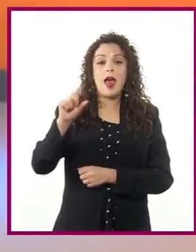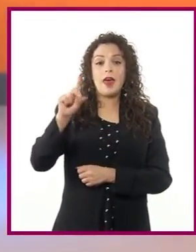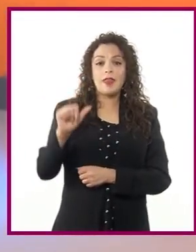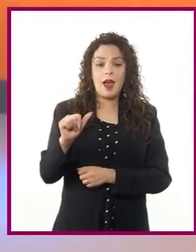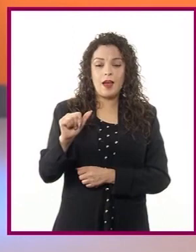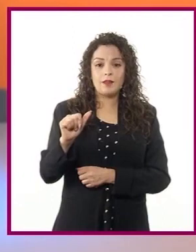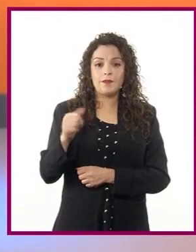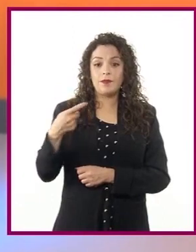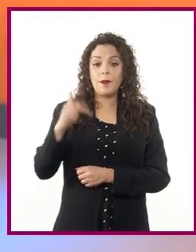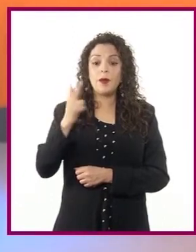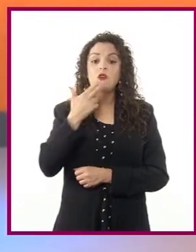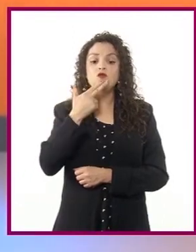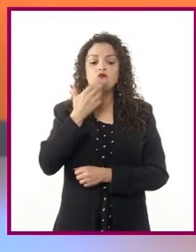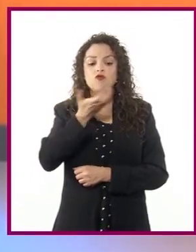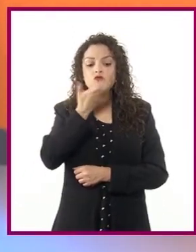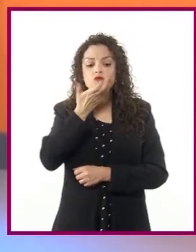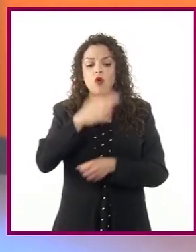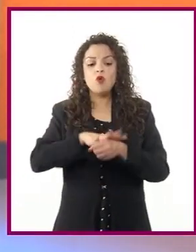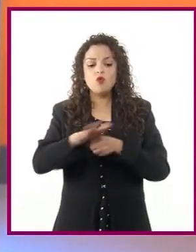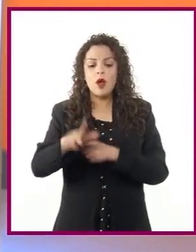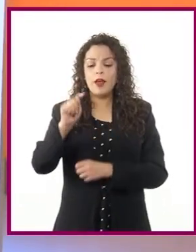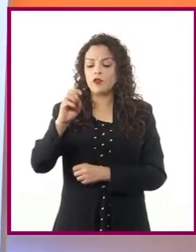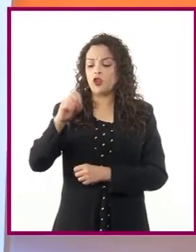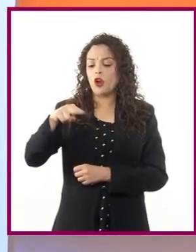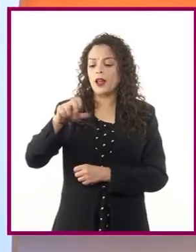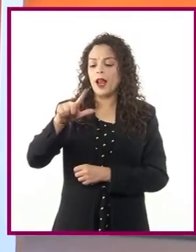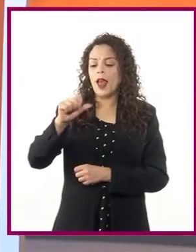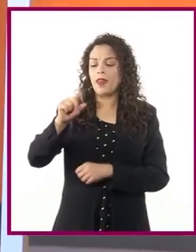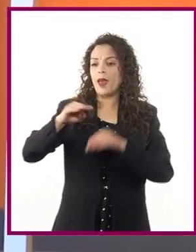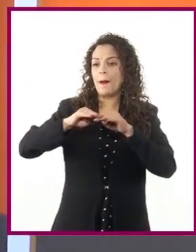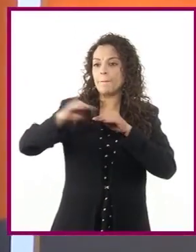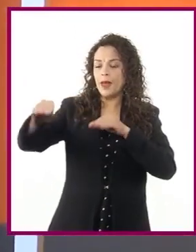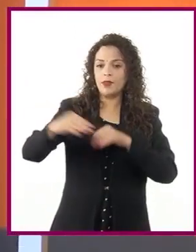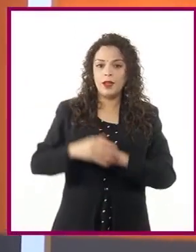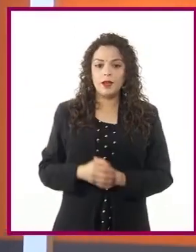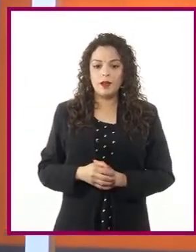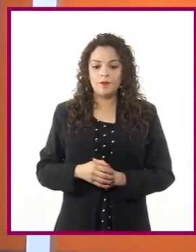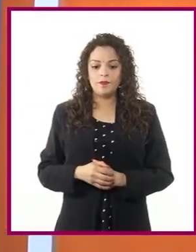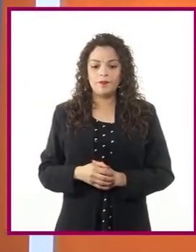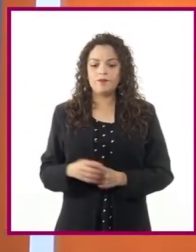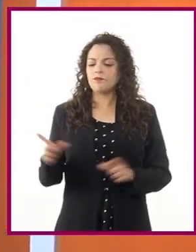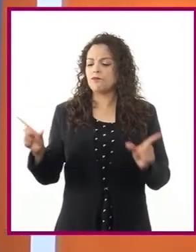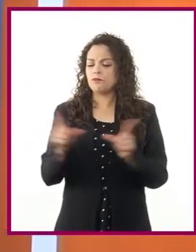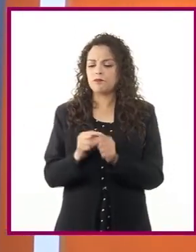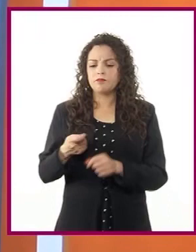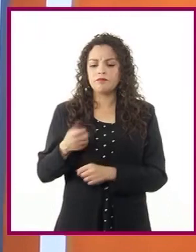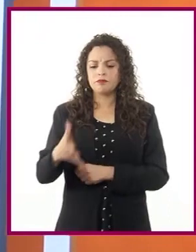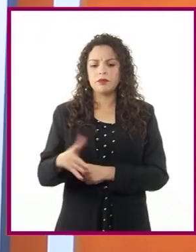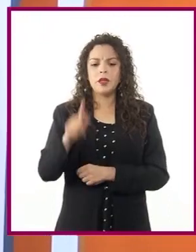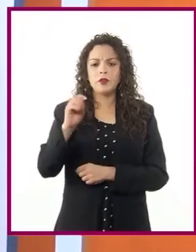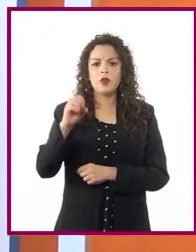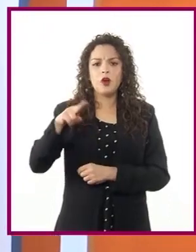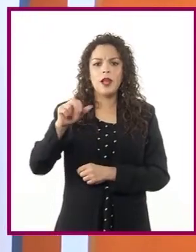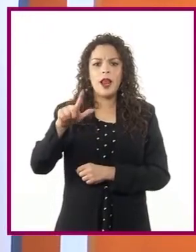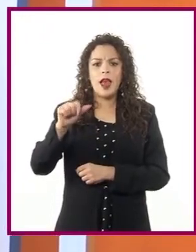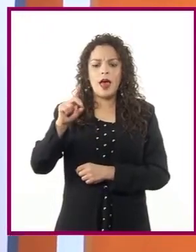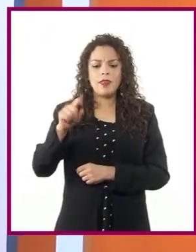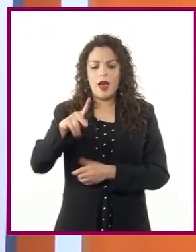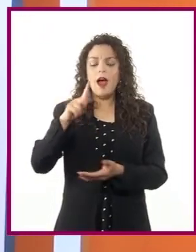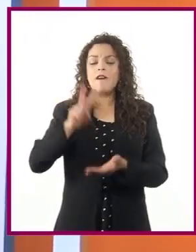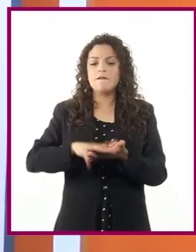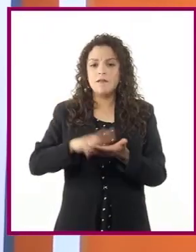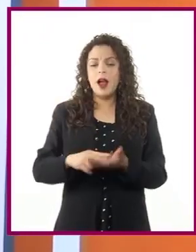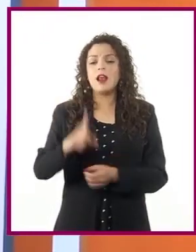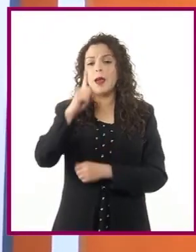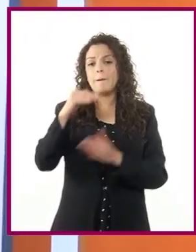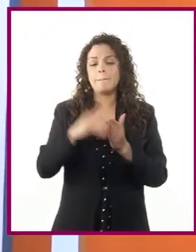que usamos comúnmente es la tonelada métrica, llamada simplemente tonelada, y que equivale a 1000 kilogramos. Por